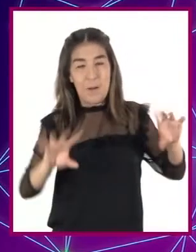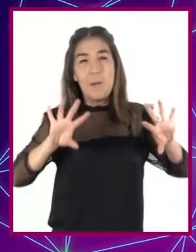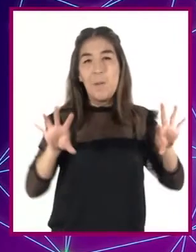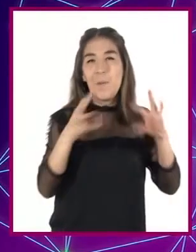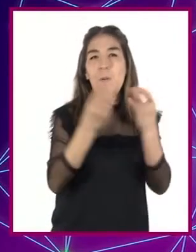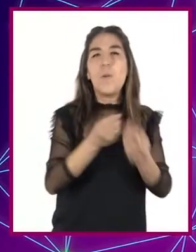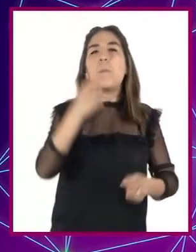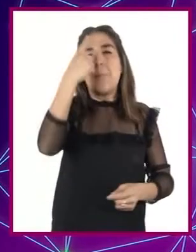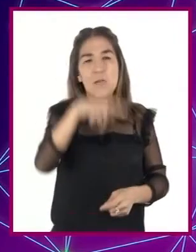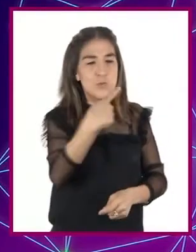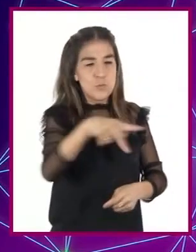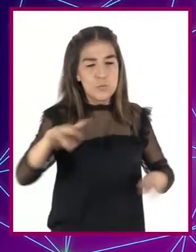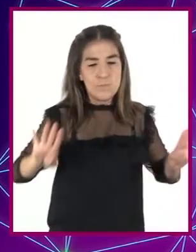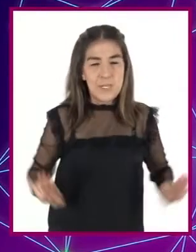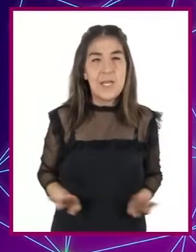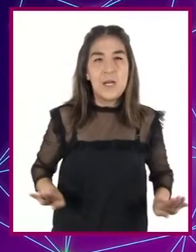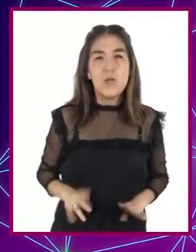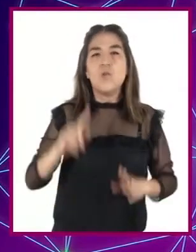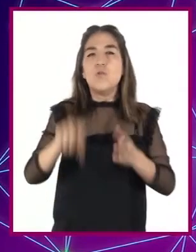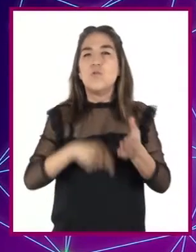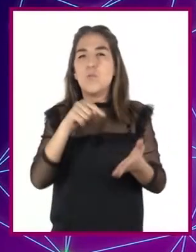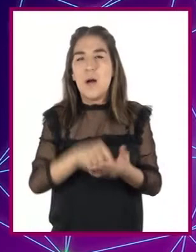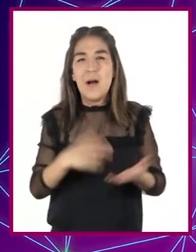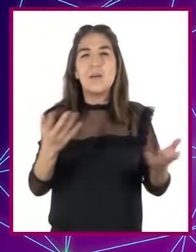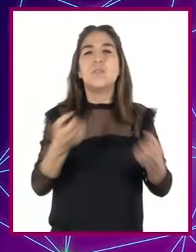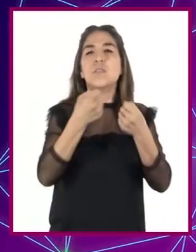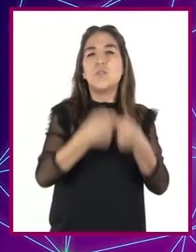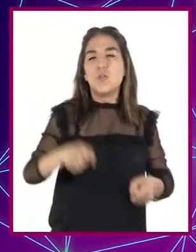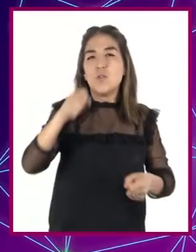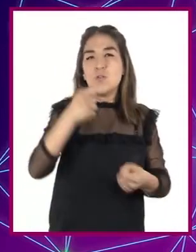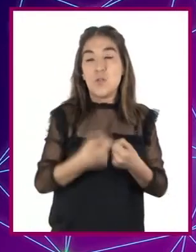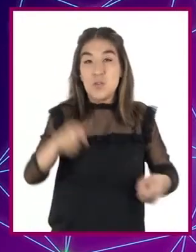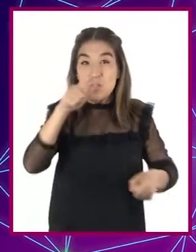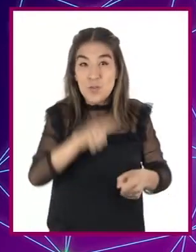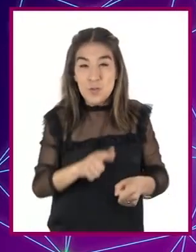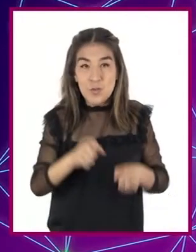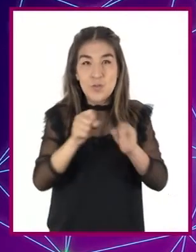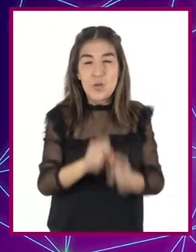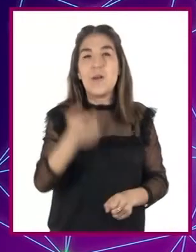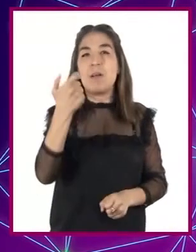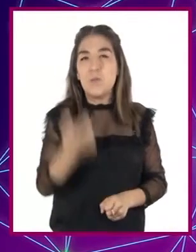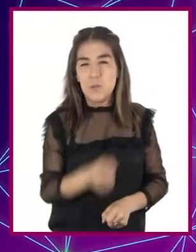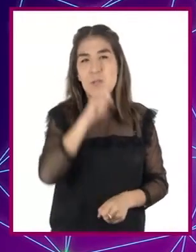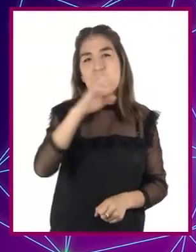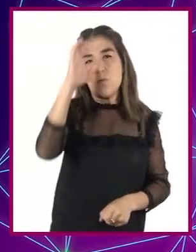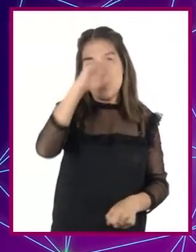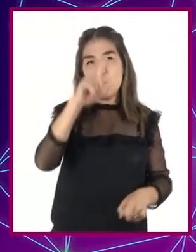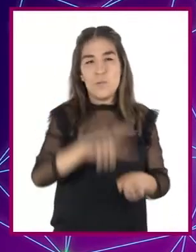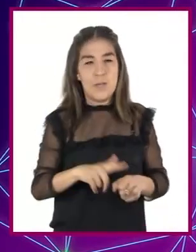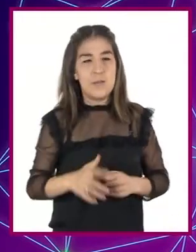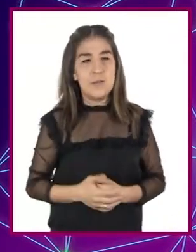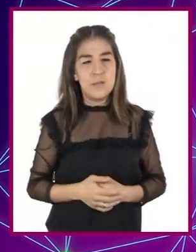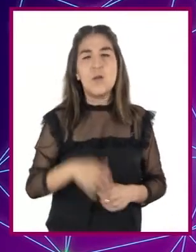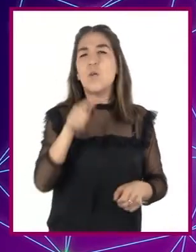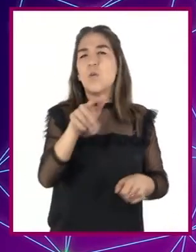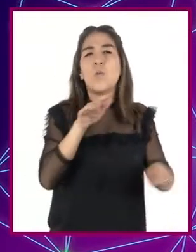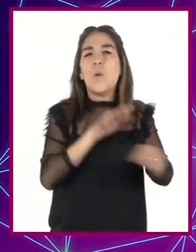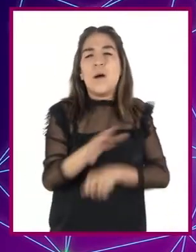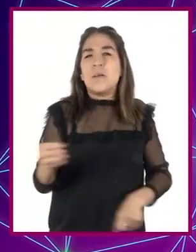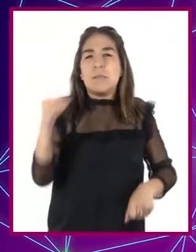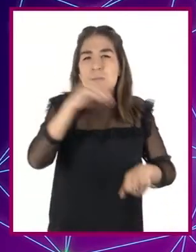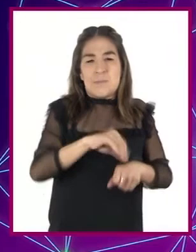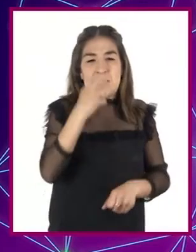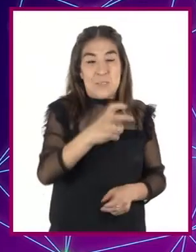sus principales características demográficas, socioeconómicas y culturales. Uno de los datos que aportó el censo